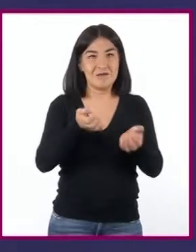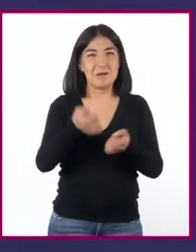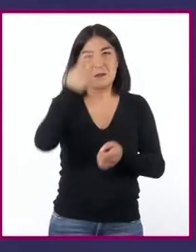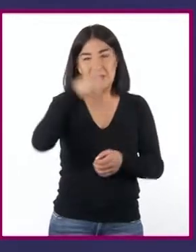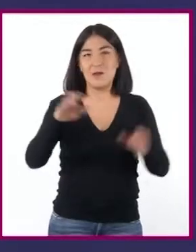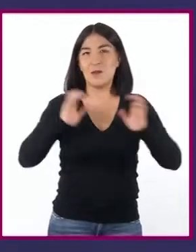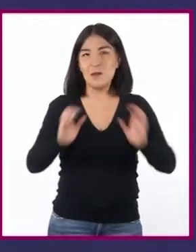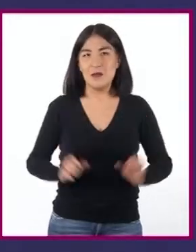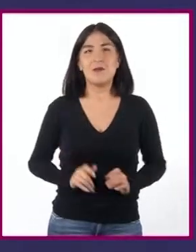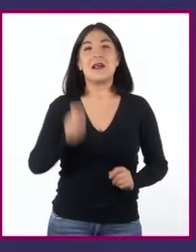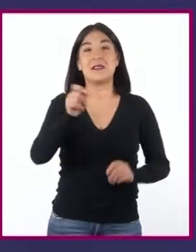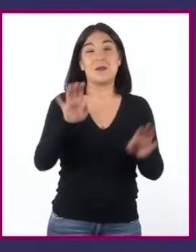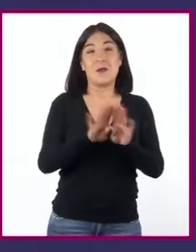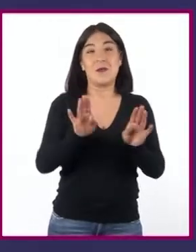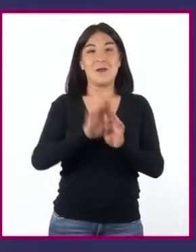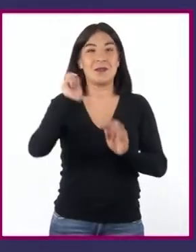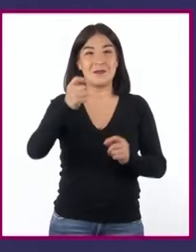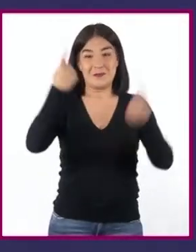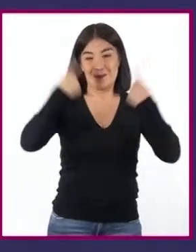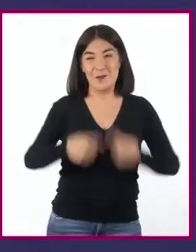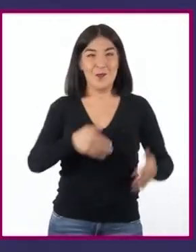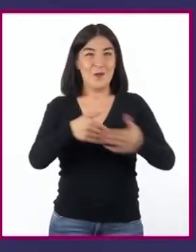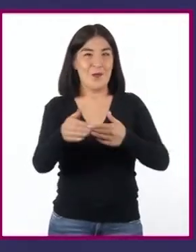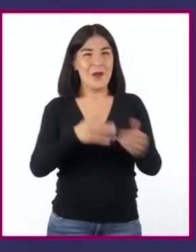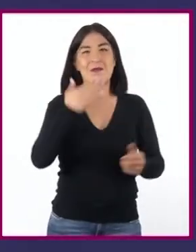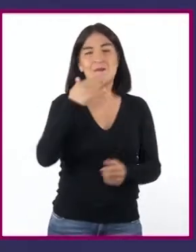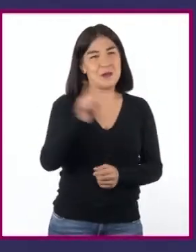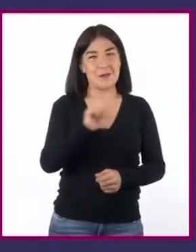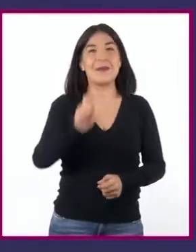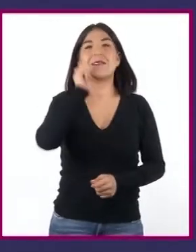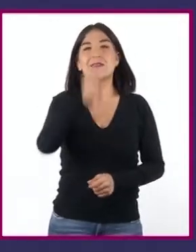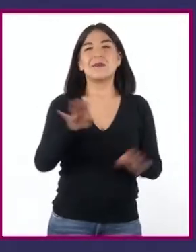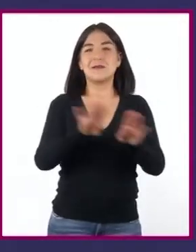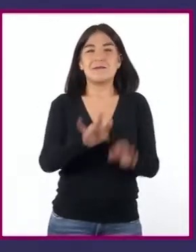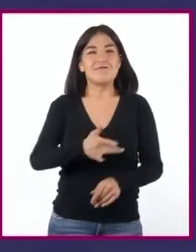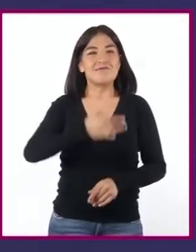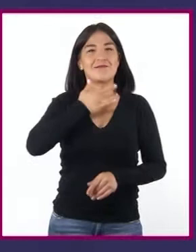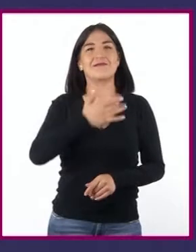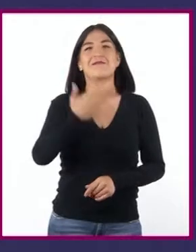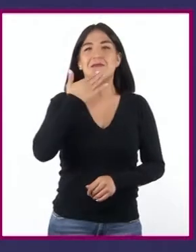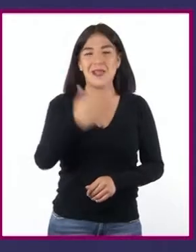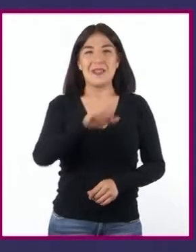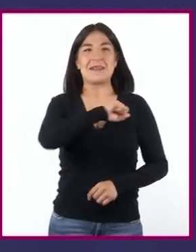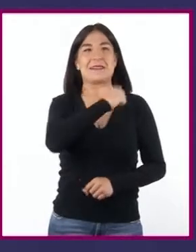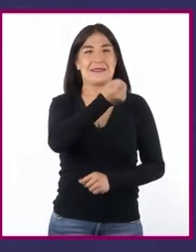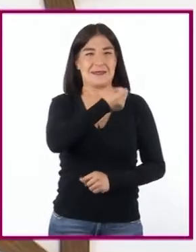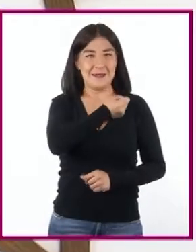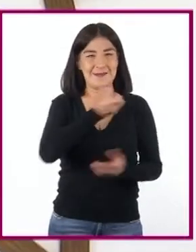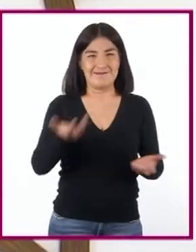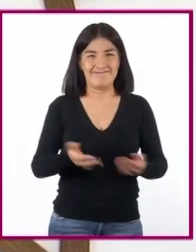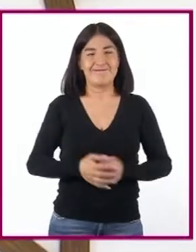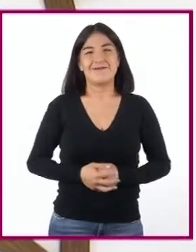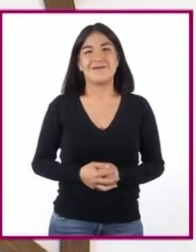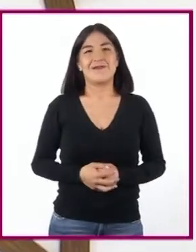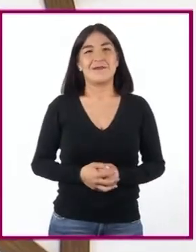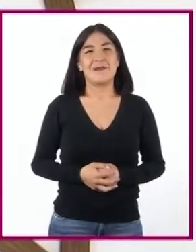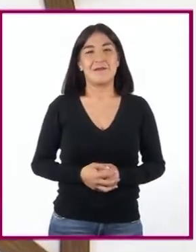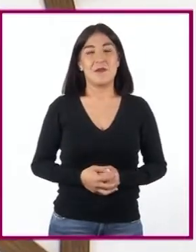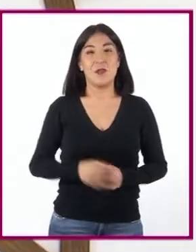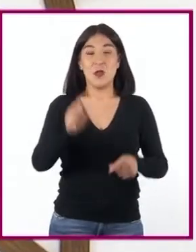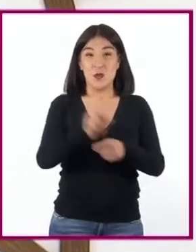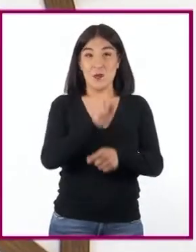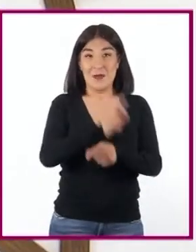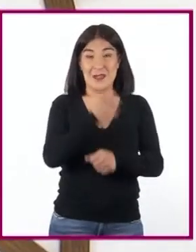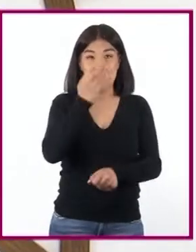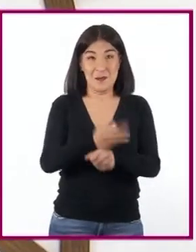es solamente verse bien y de moda, sino sentirse bien y estar sano. Durante esta